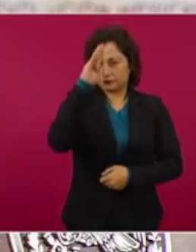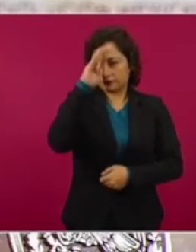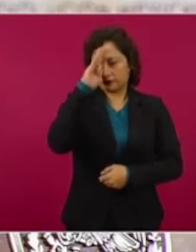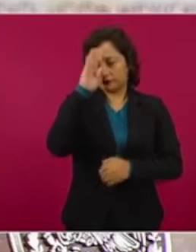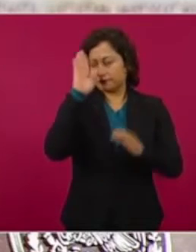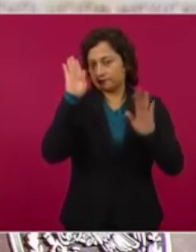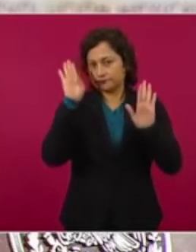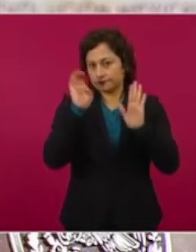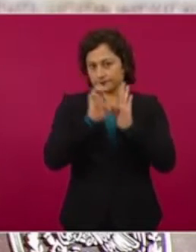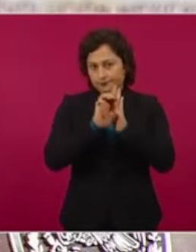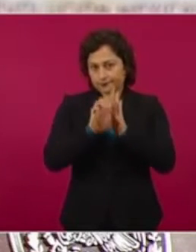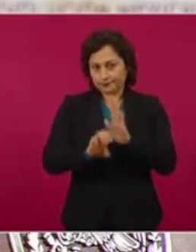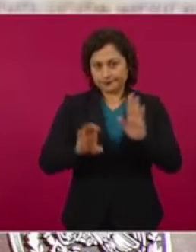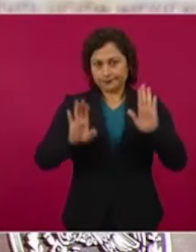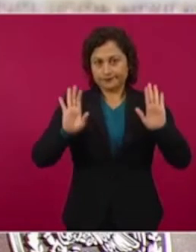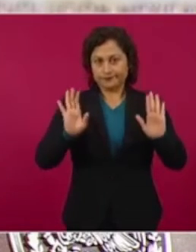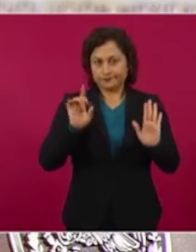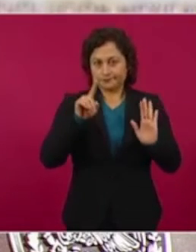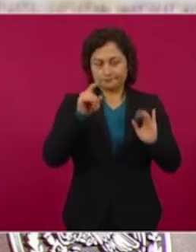hacia adelante